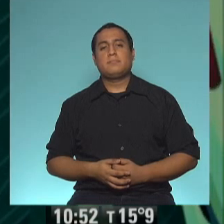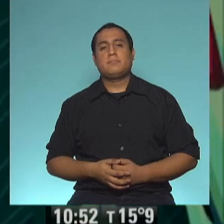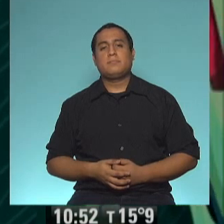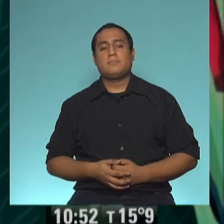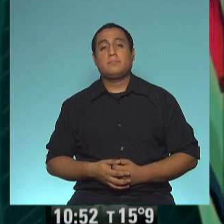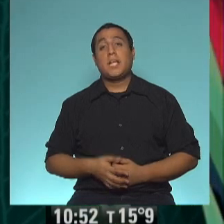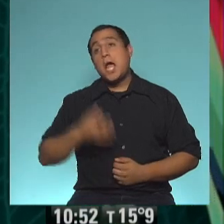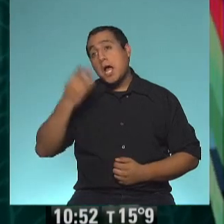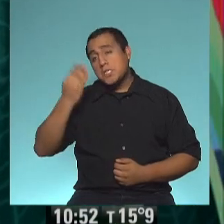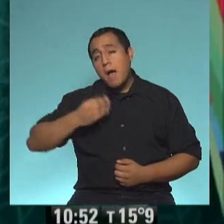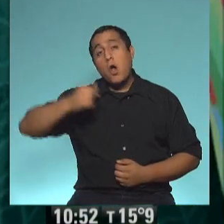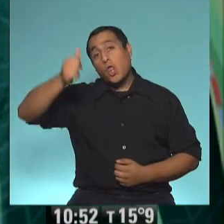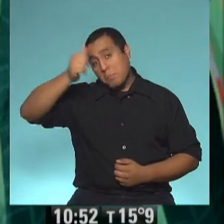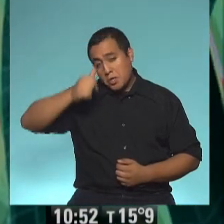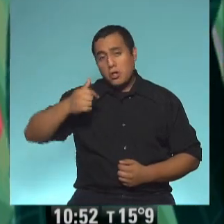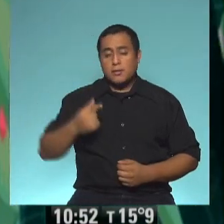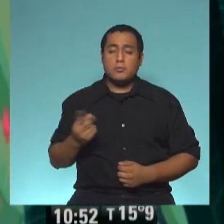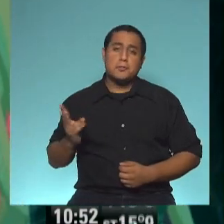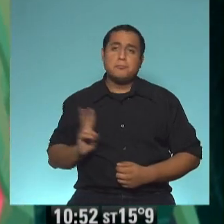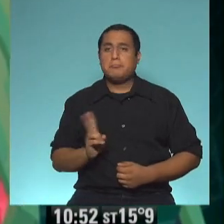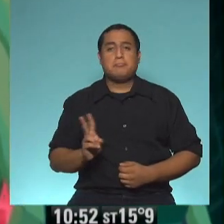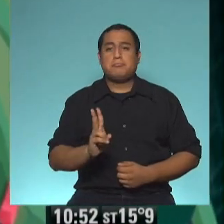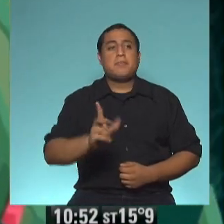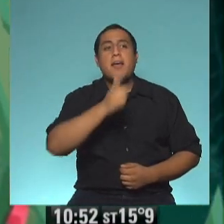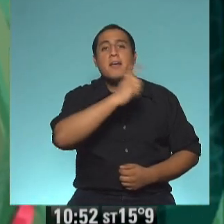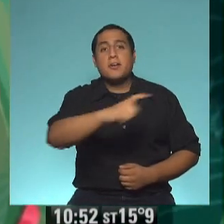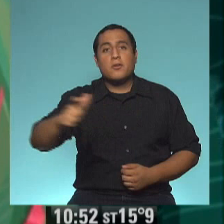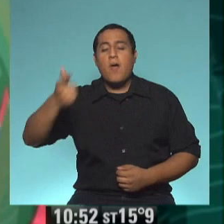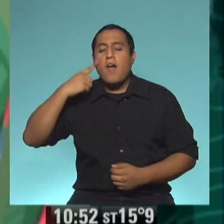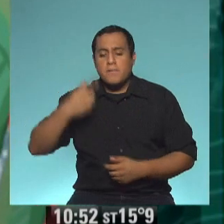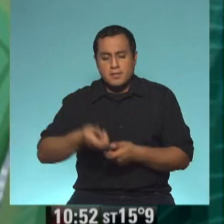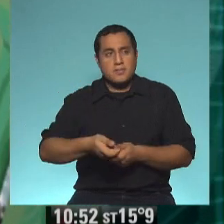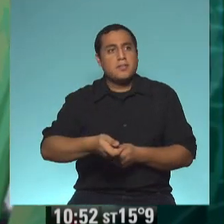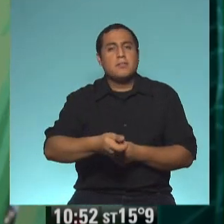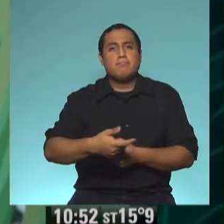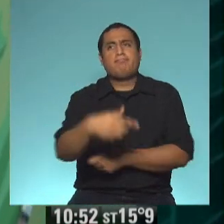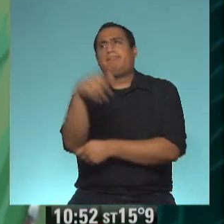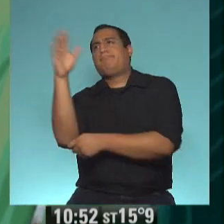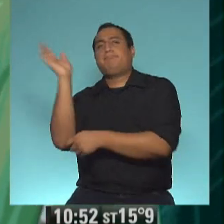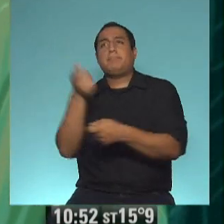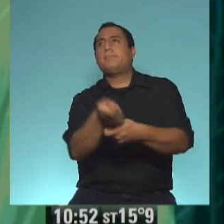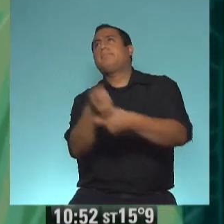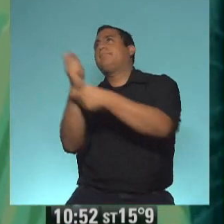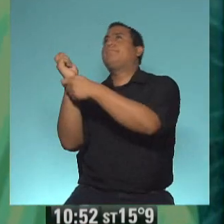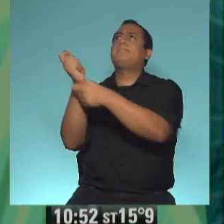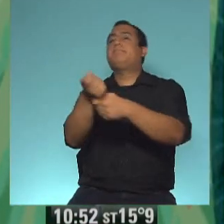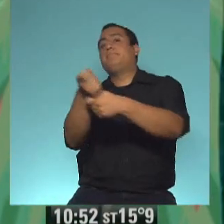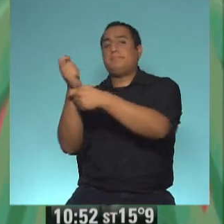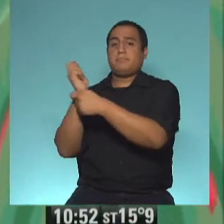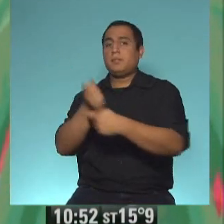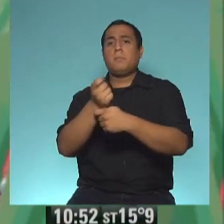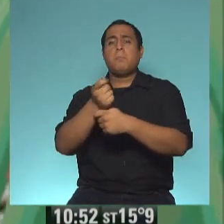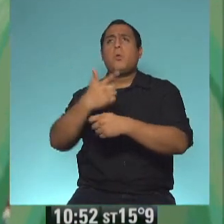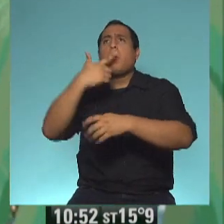el fin de semana siguiente decidieron ir a la laguna para remontar un barrilete cuando llegaron se encontraron con que no había una